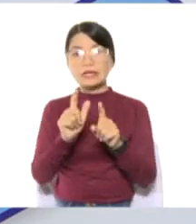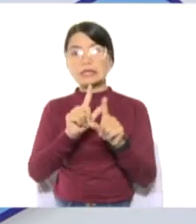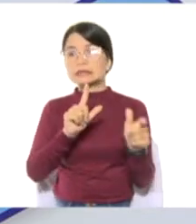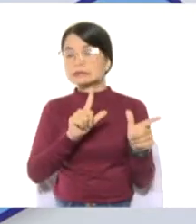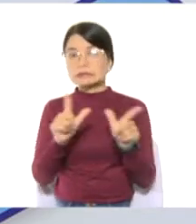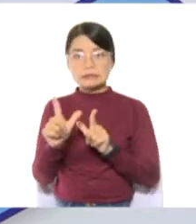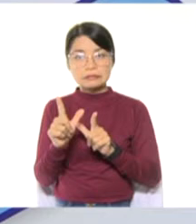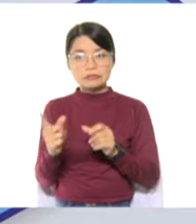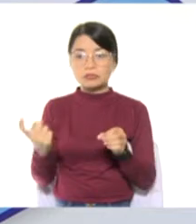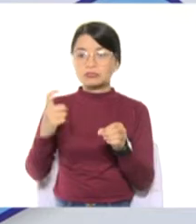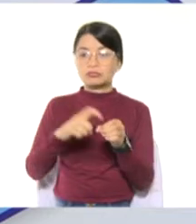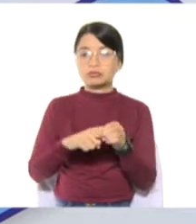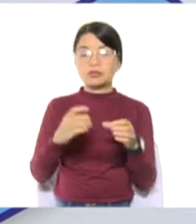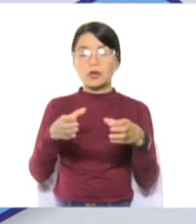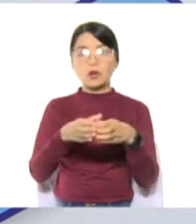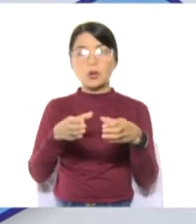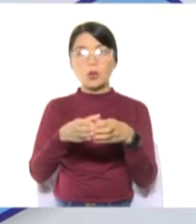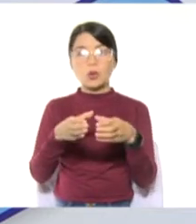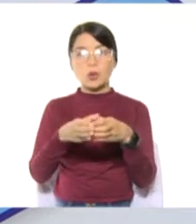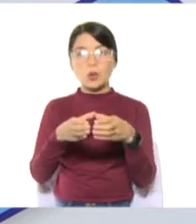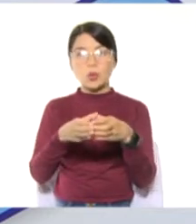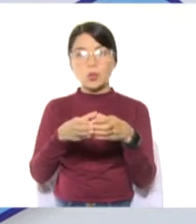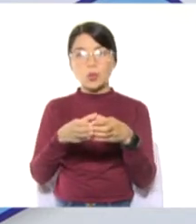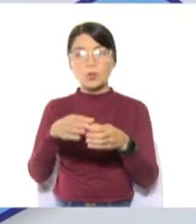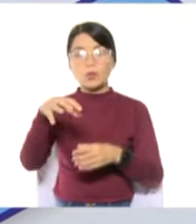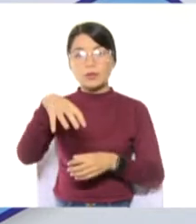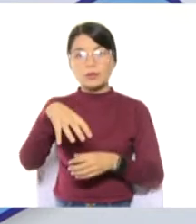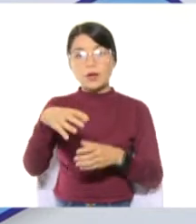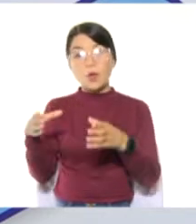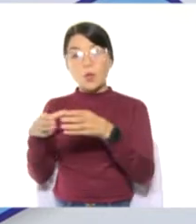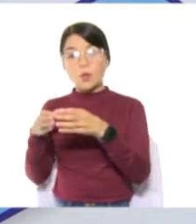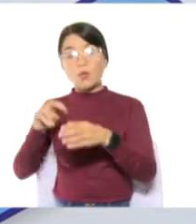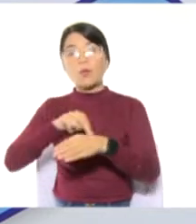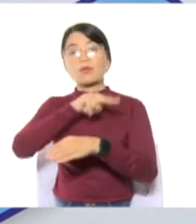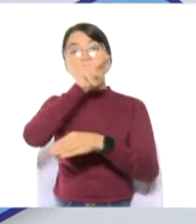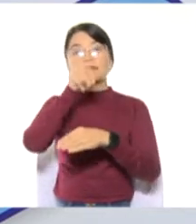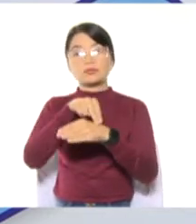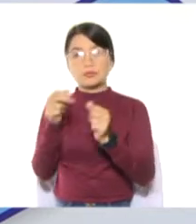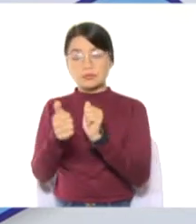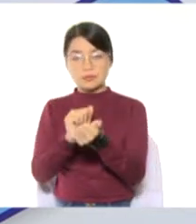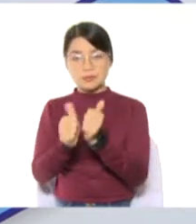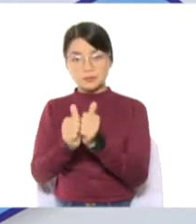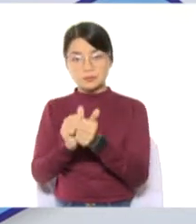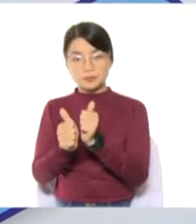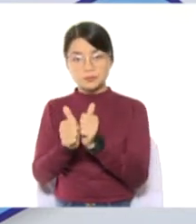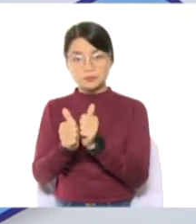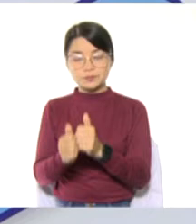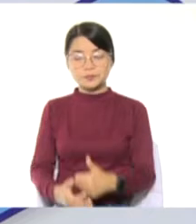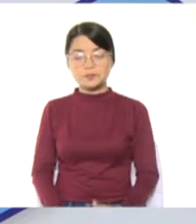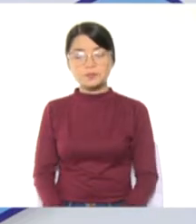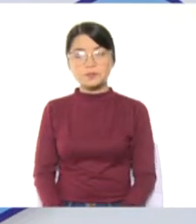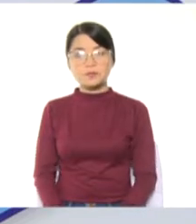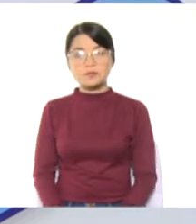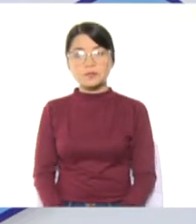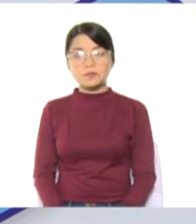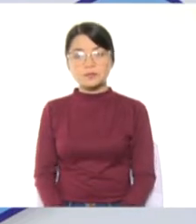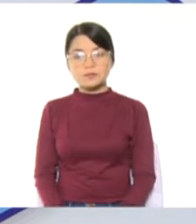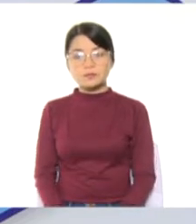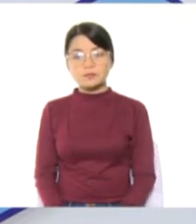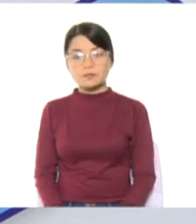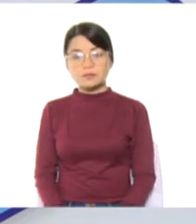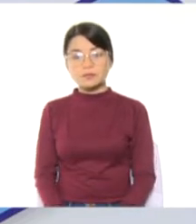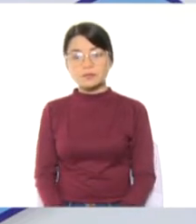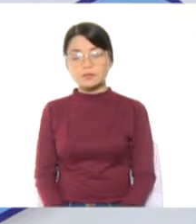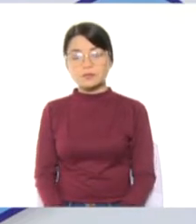y muchos de ellos ya forman parte de las selecciones nacionales. Entonces, una cosa